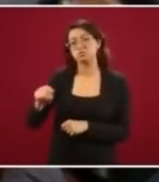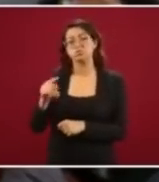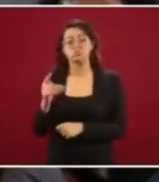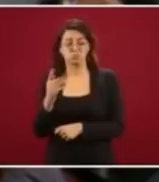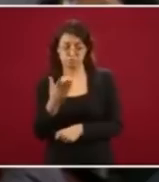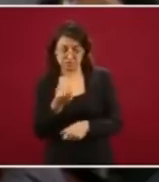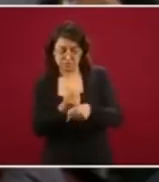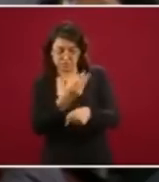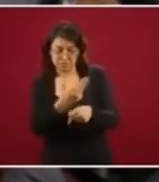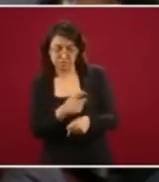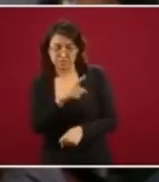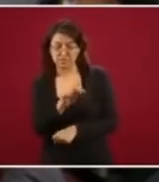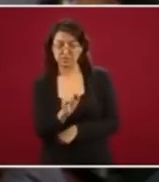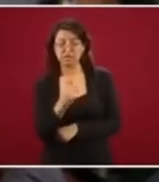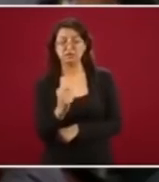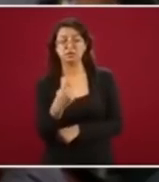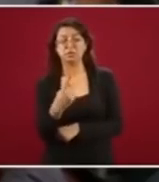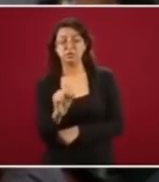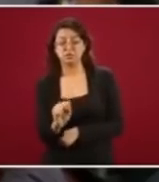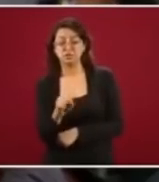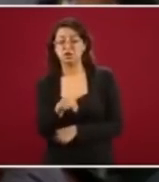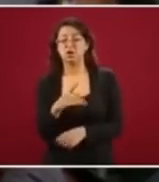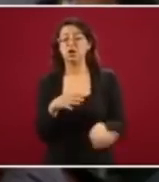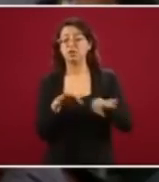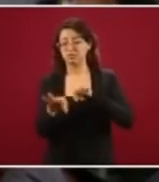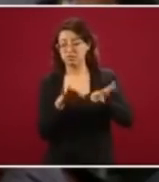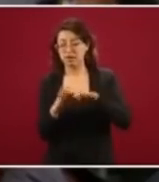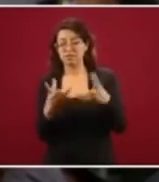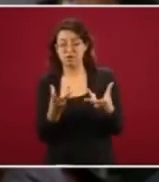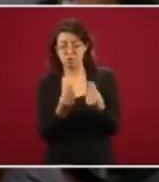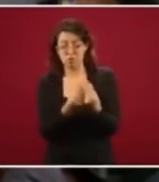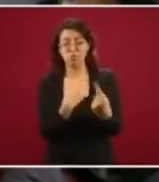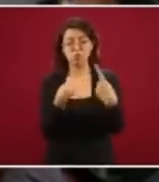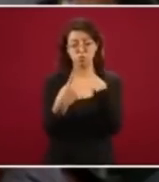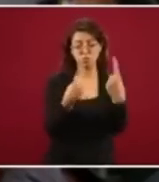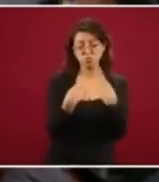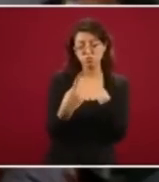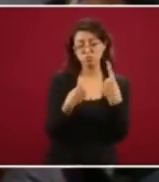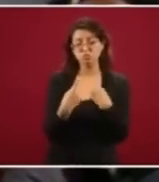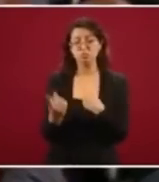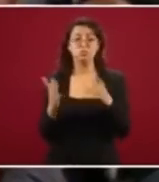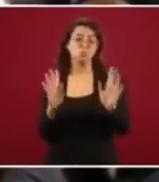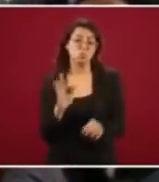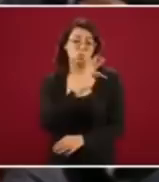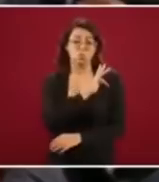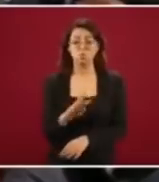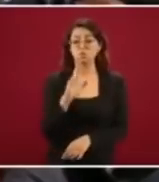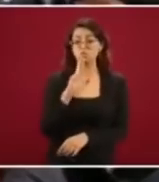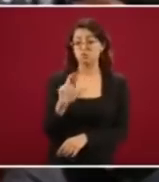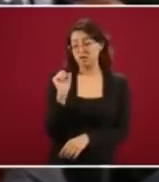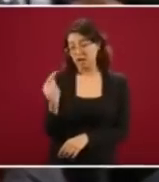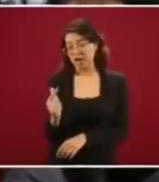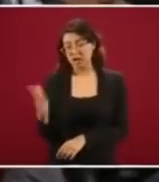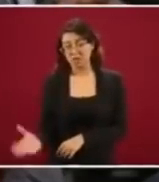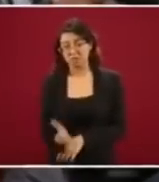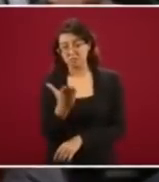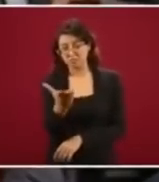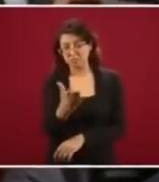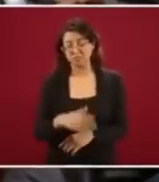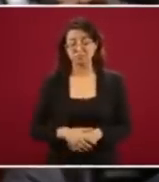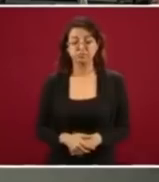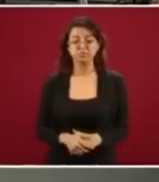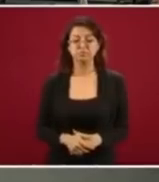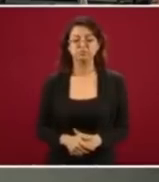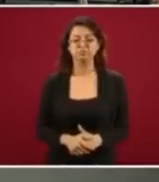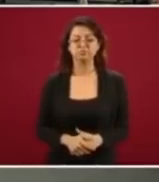pudiera, con la Secretaría del Trabajo o eventualmente pues con quien se designara. No sé si pudiera responder esto. Sí,